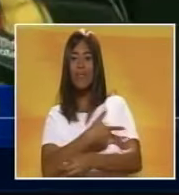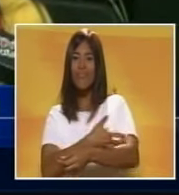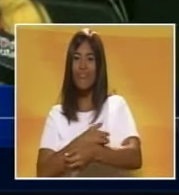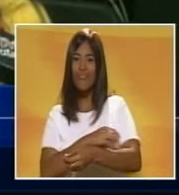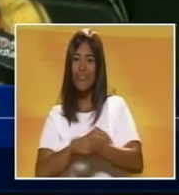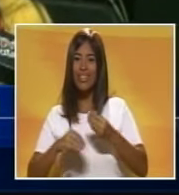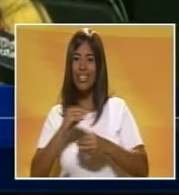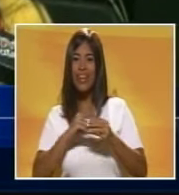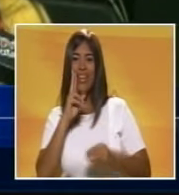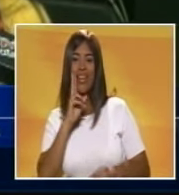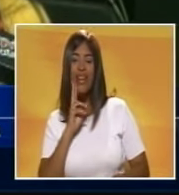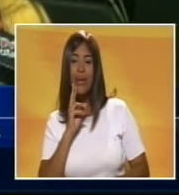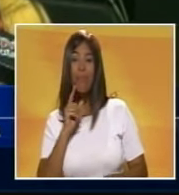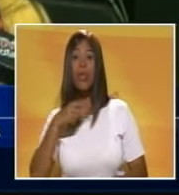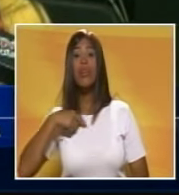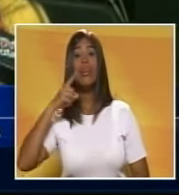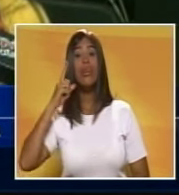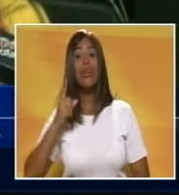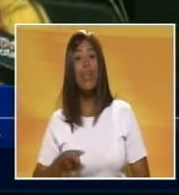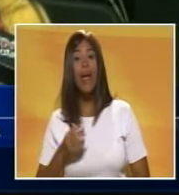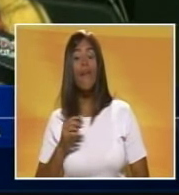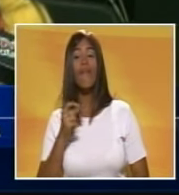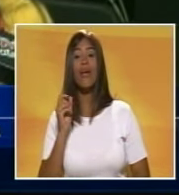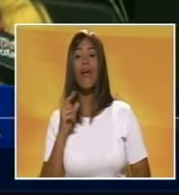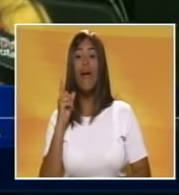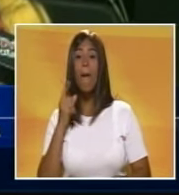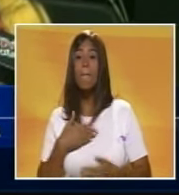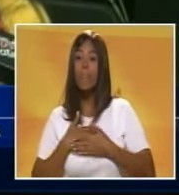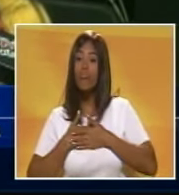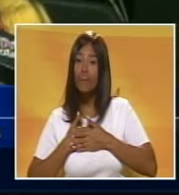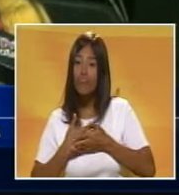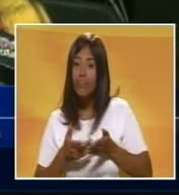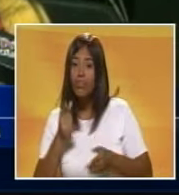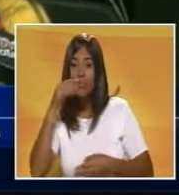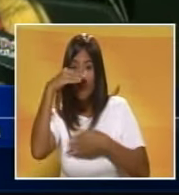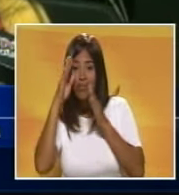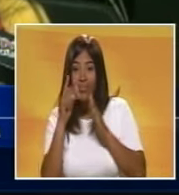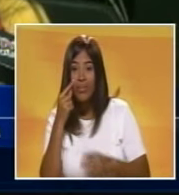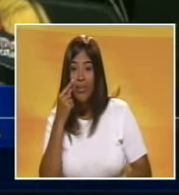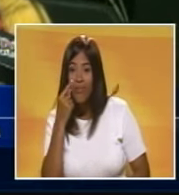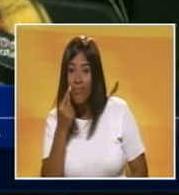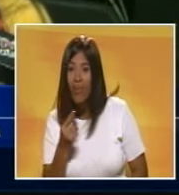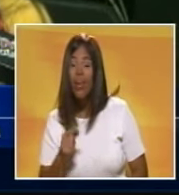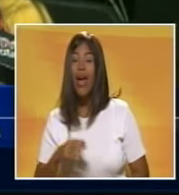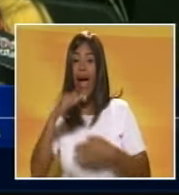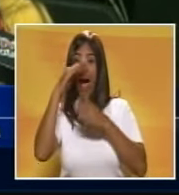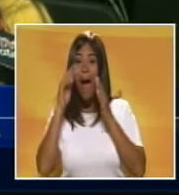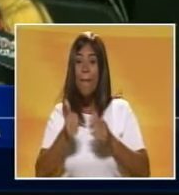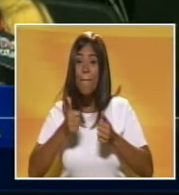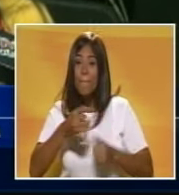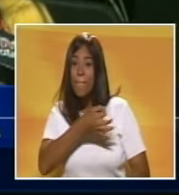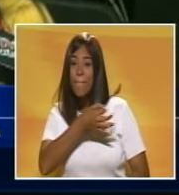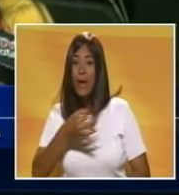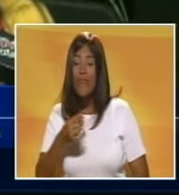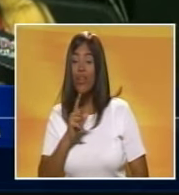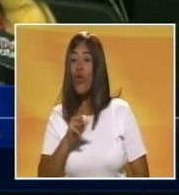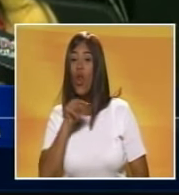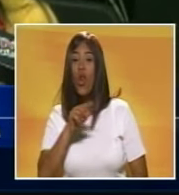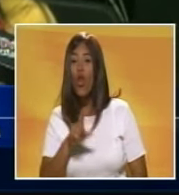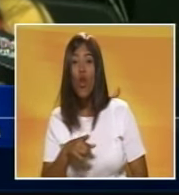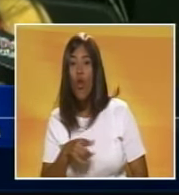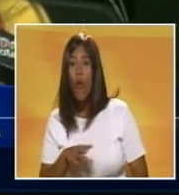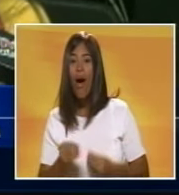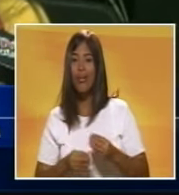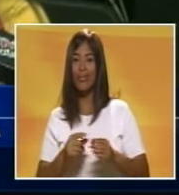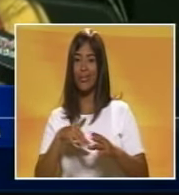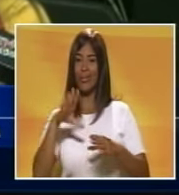riesgo. Pero el deber ser es que se brinde una zonificación para que no sea objeto